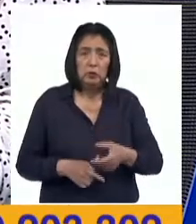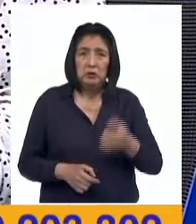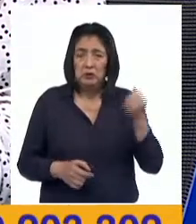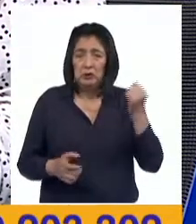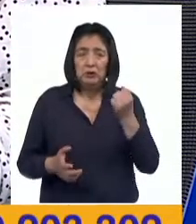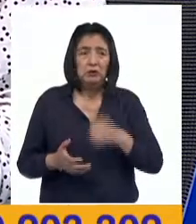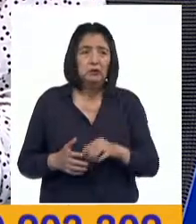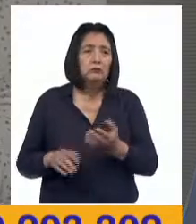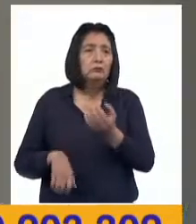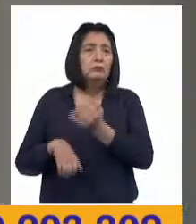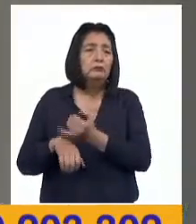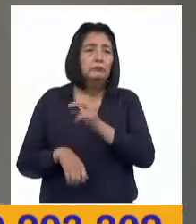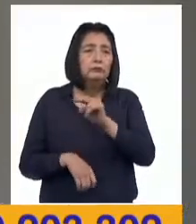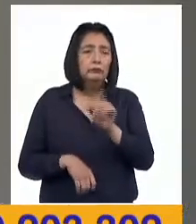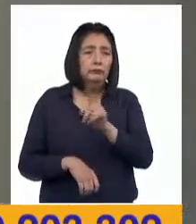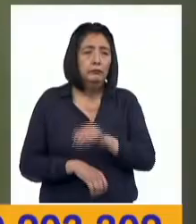catedral de niza